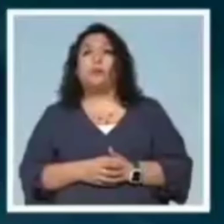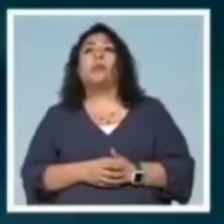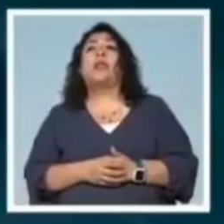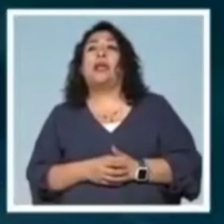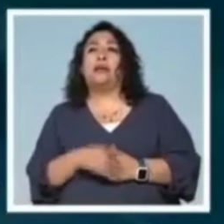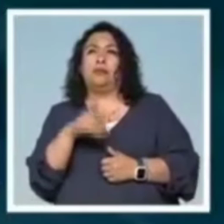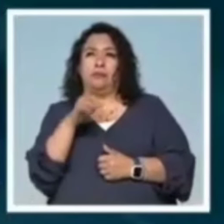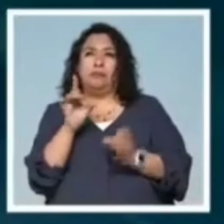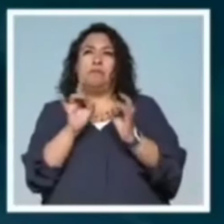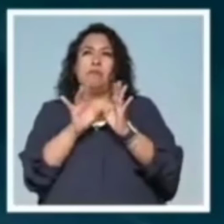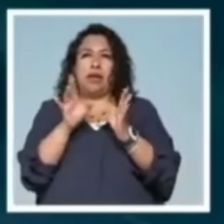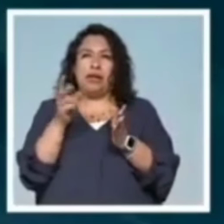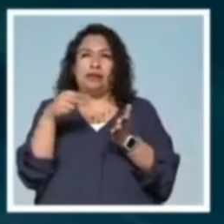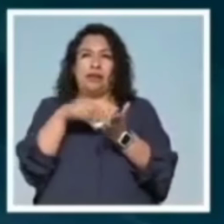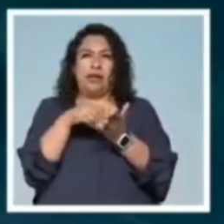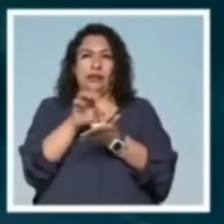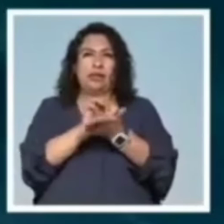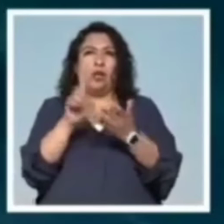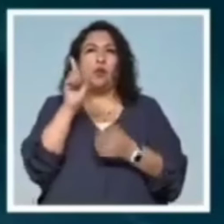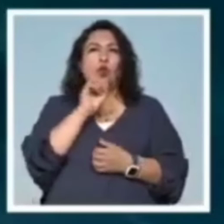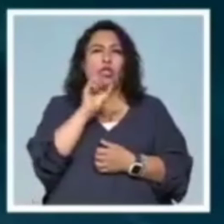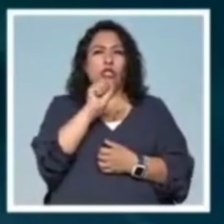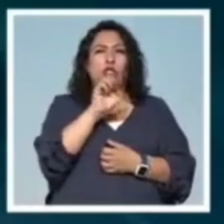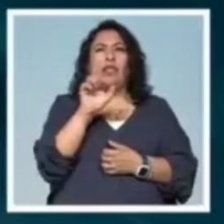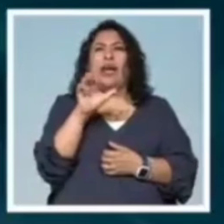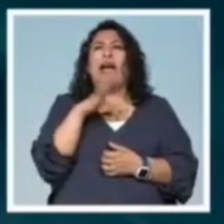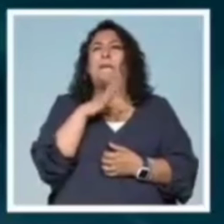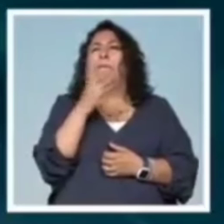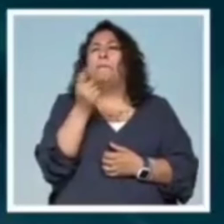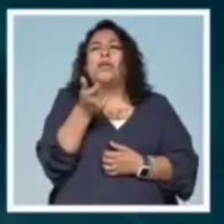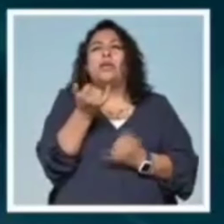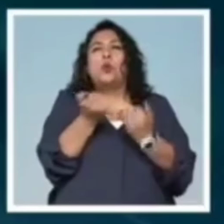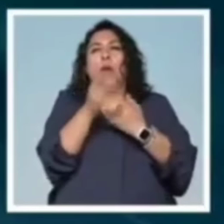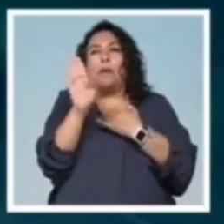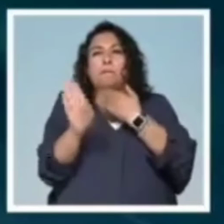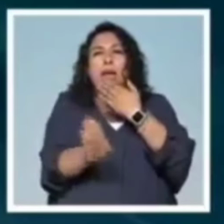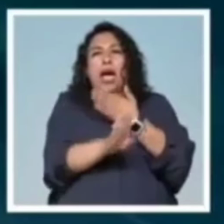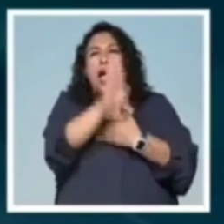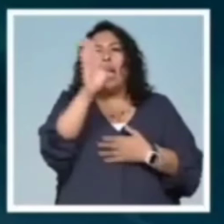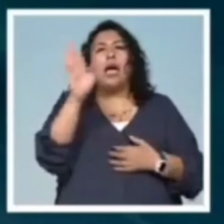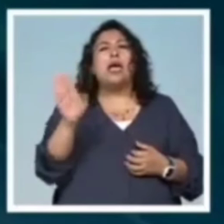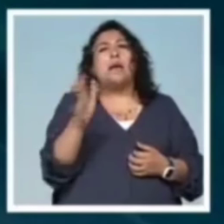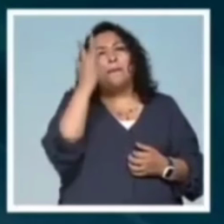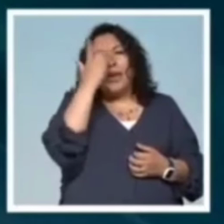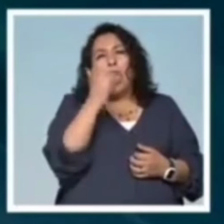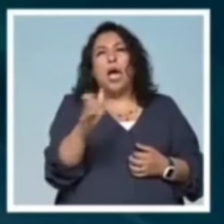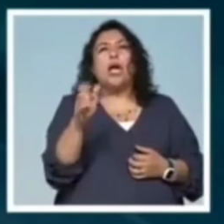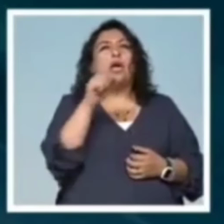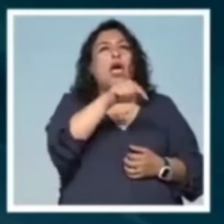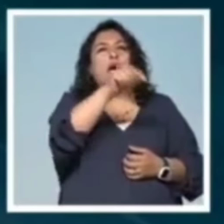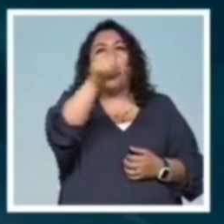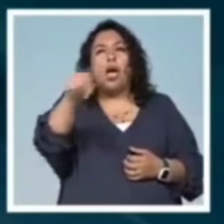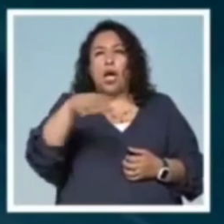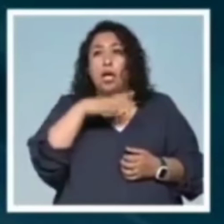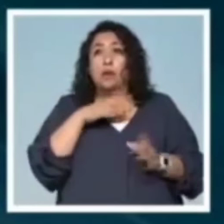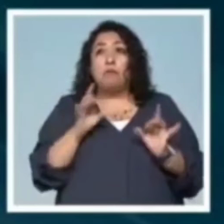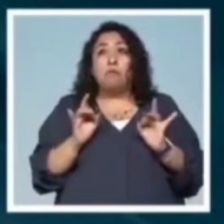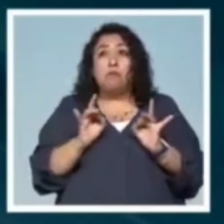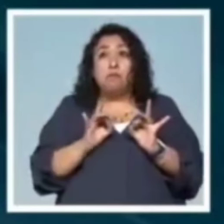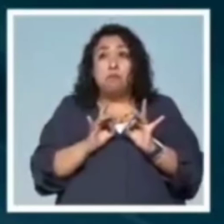Lo que ocurre en escena es que Soledad es como un ente mágico que está por todos lados y al momento en que le